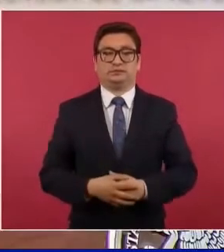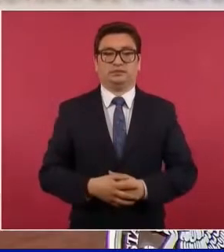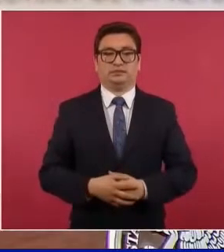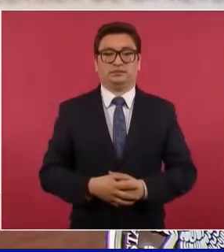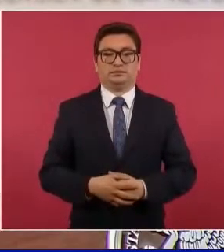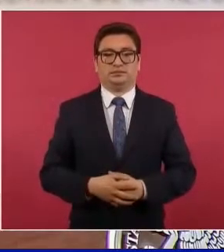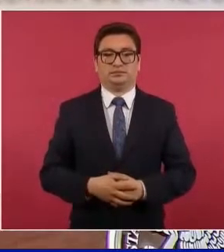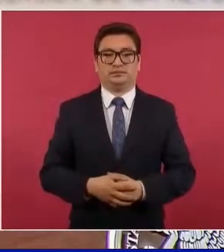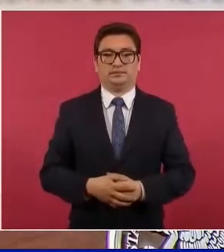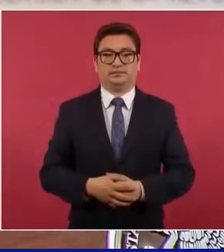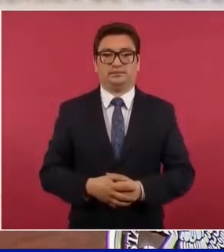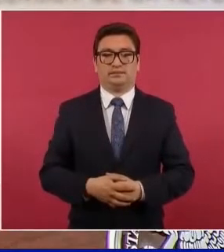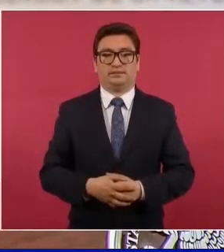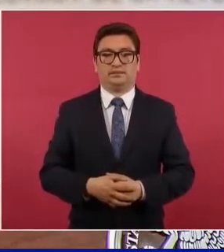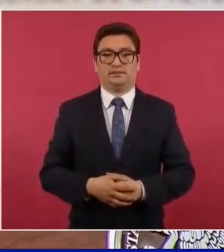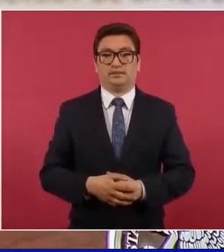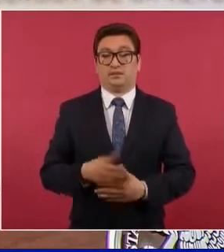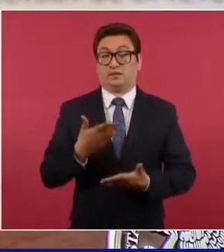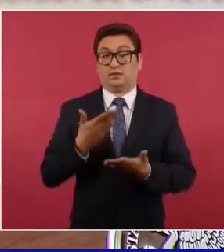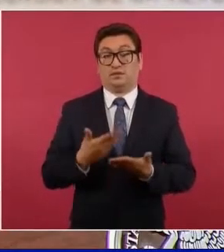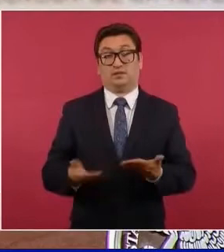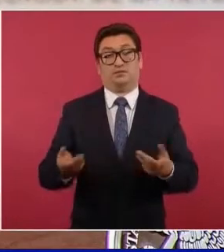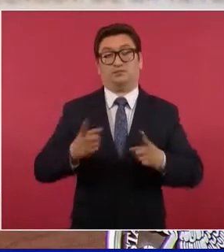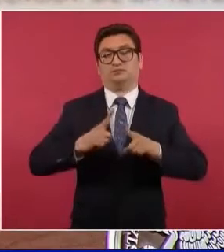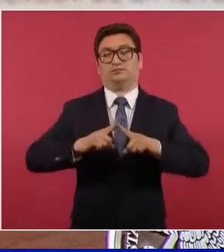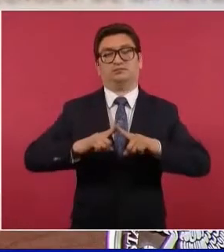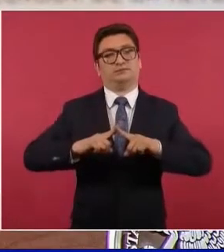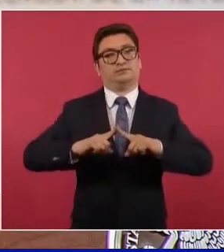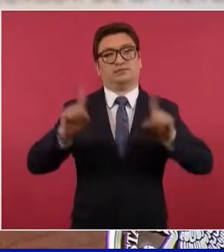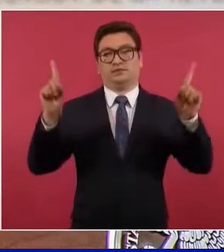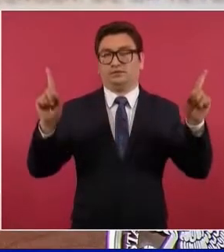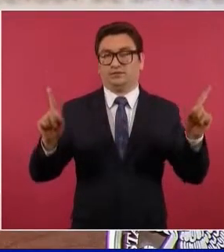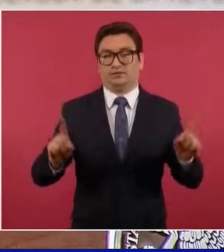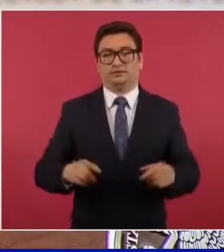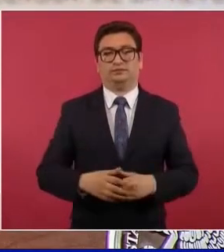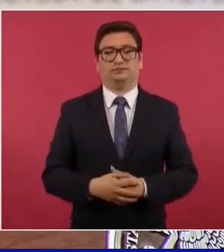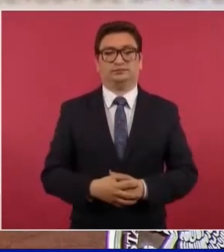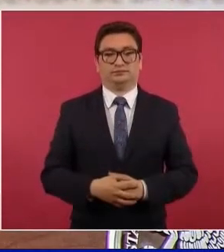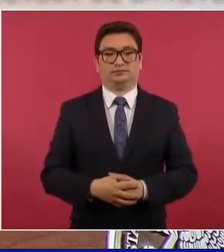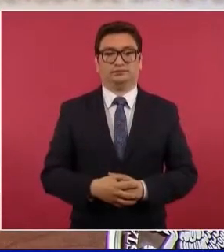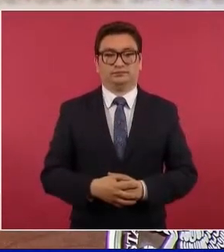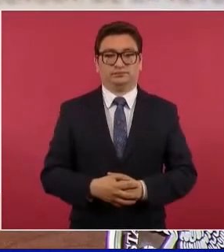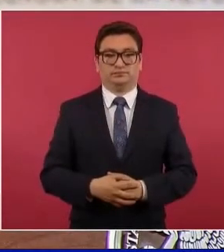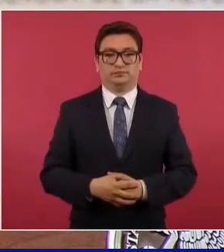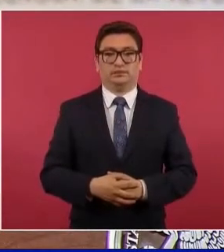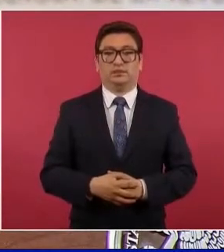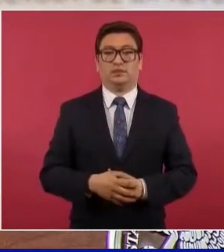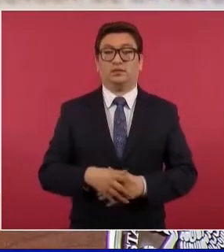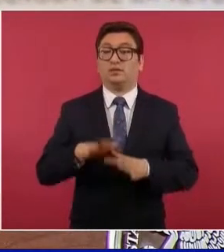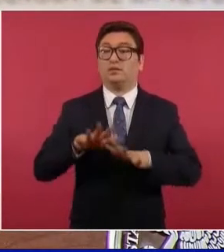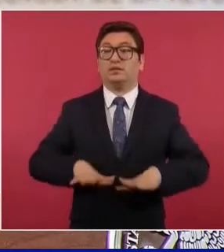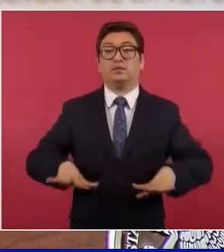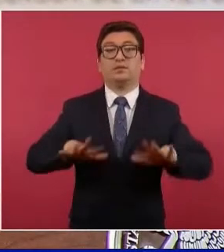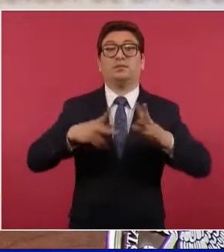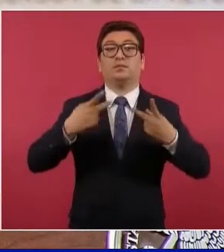Entonces, ahora es distinto, es qué conviene más a México,